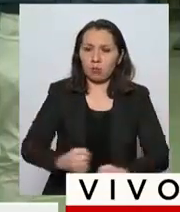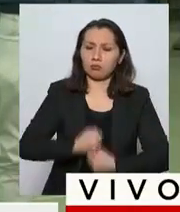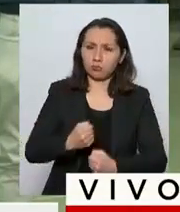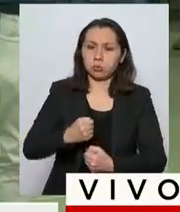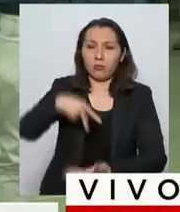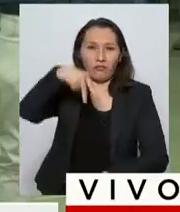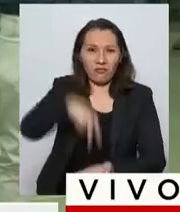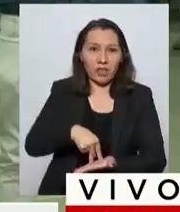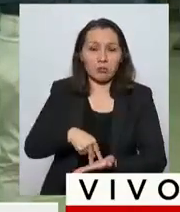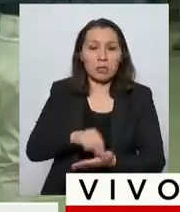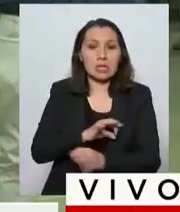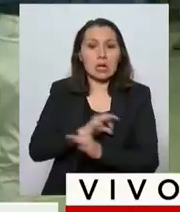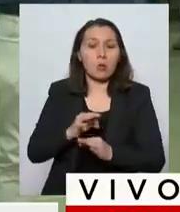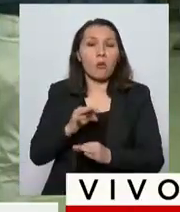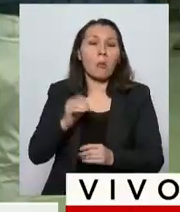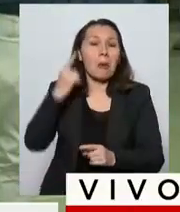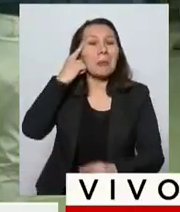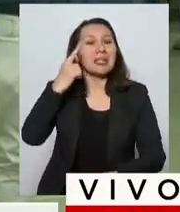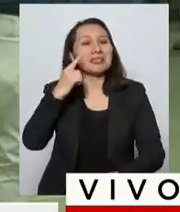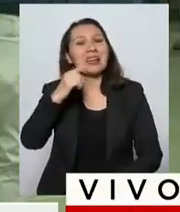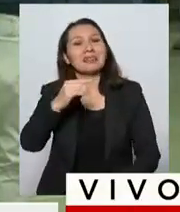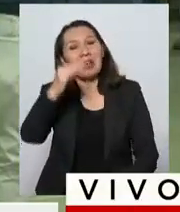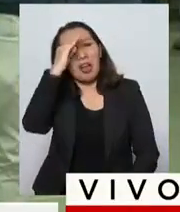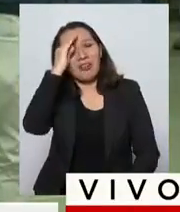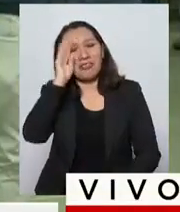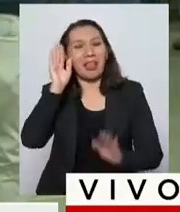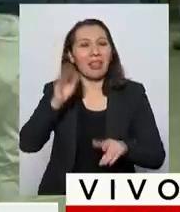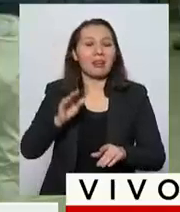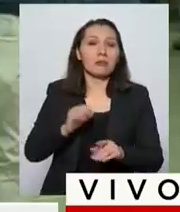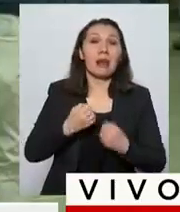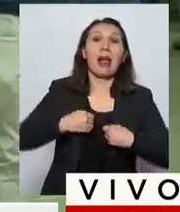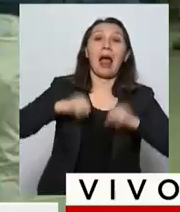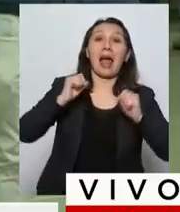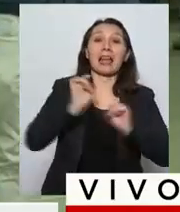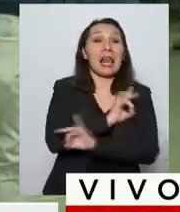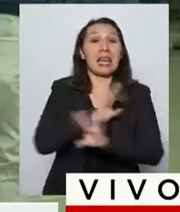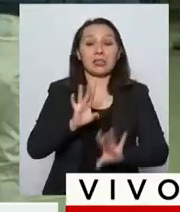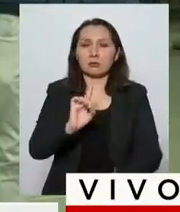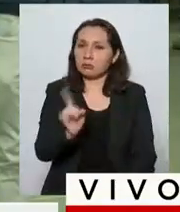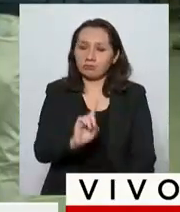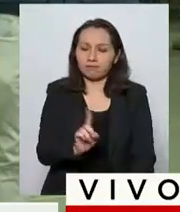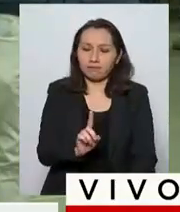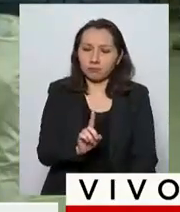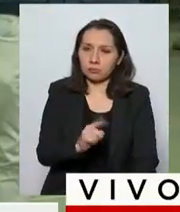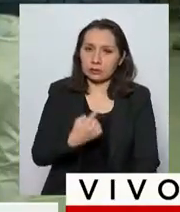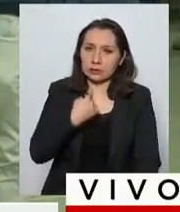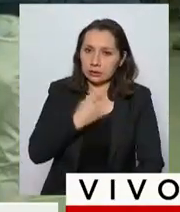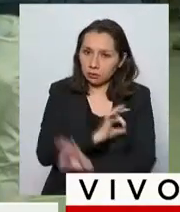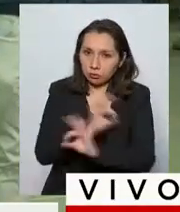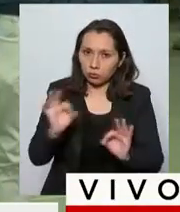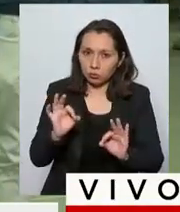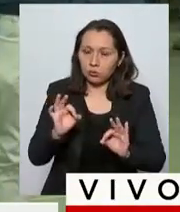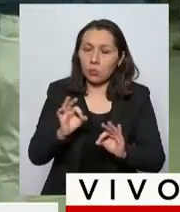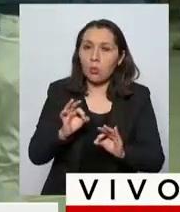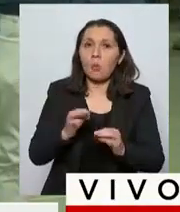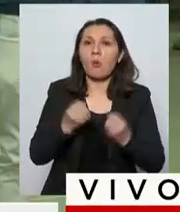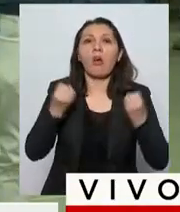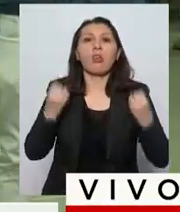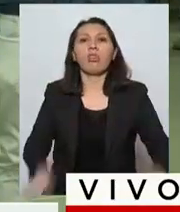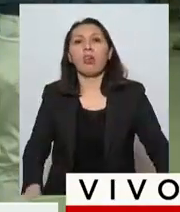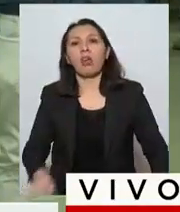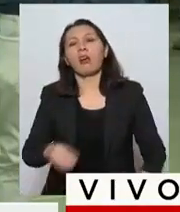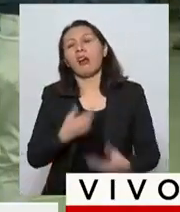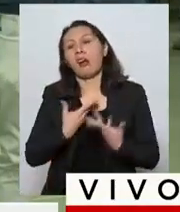ningún tipo de falsa confianza o de absurdo triunfalismo. No vamos a bajar jamás